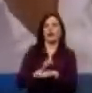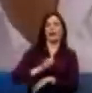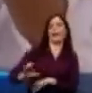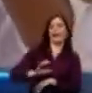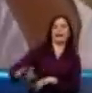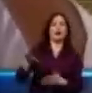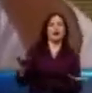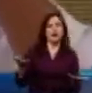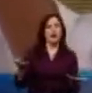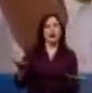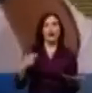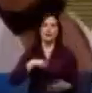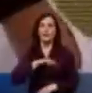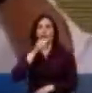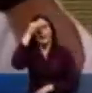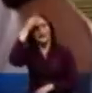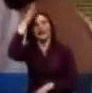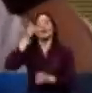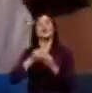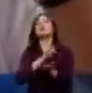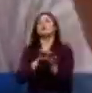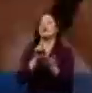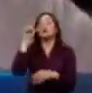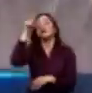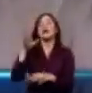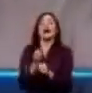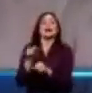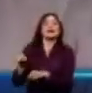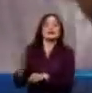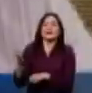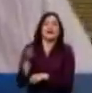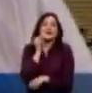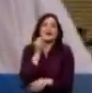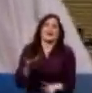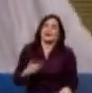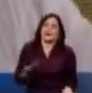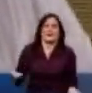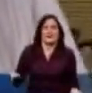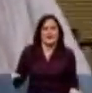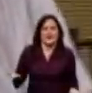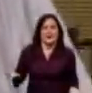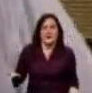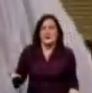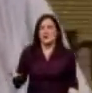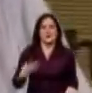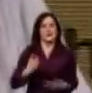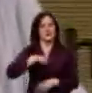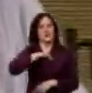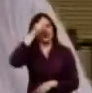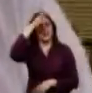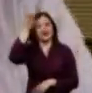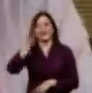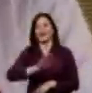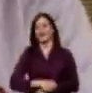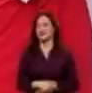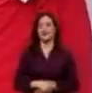y somos tan inteligentes que en la última semana de gobierno creamos la Guardia Pretoriana para nosotros, ¿no? Presidente, insultan nuestra inteligencia